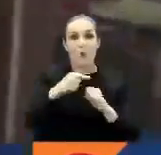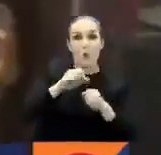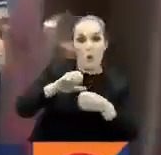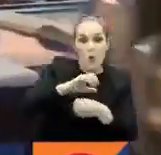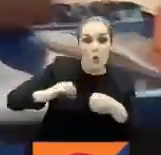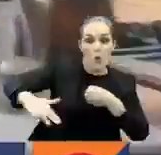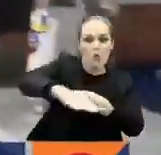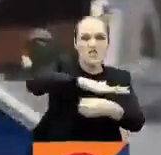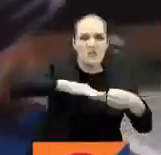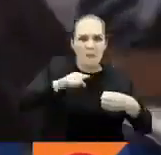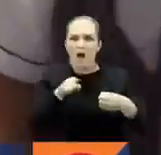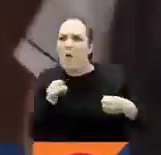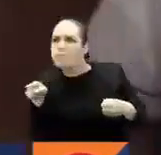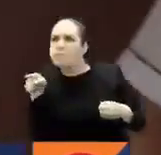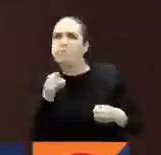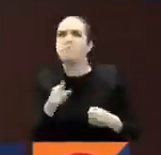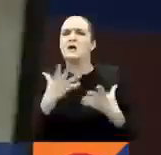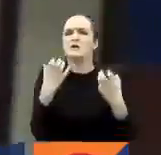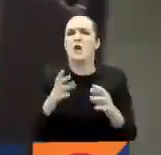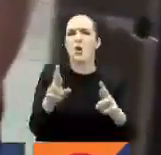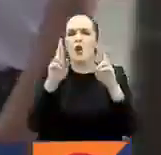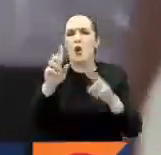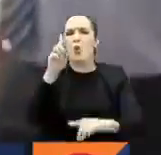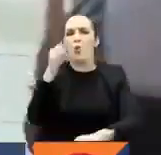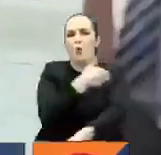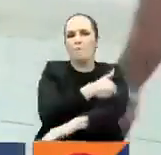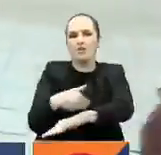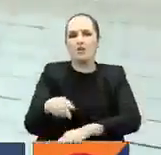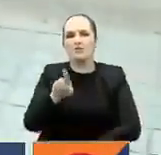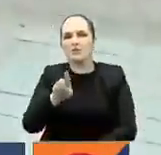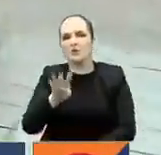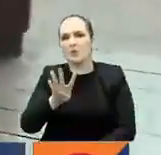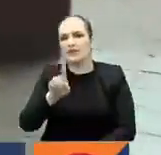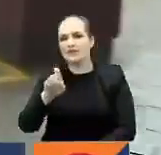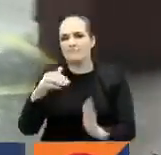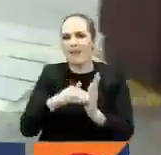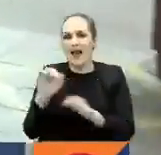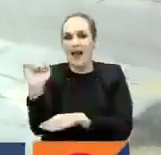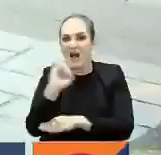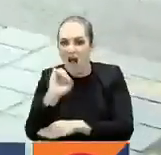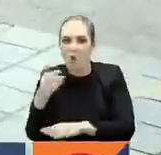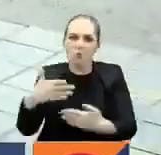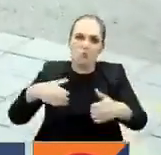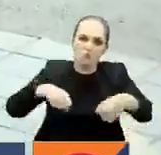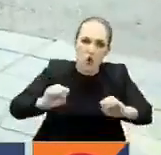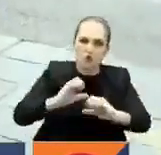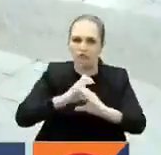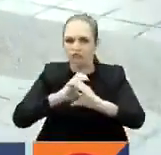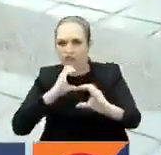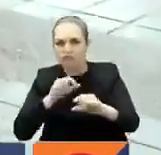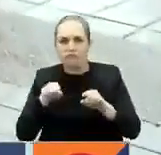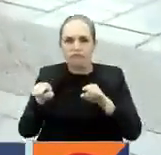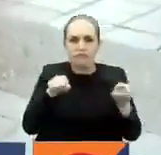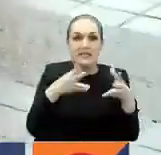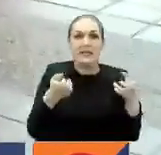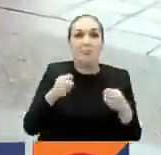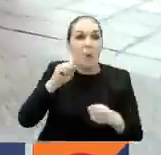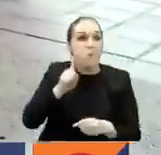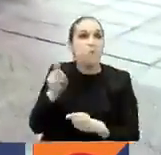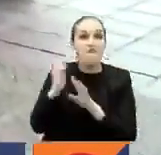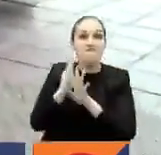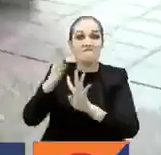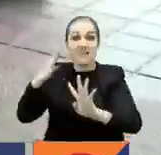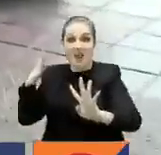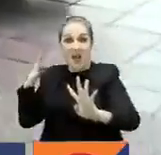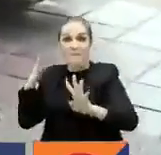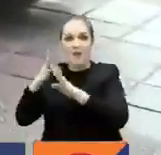se espera que se movilicen 1.146.000 vehículos. Ya a esta hora, como pueden ver ustedes, hay filas también a las afueras de la terminal para